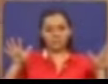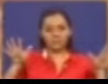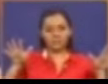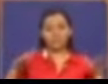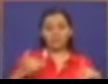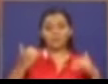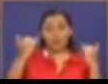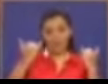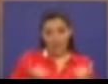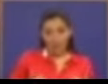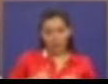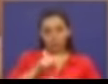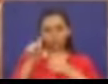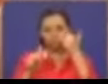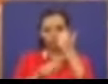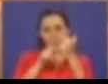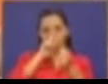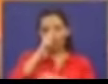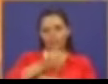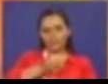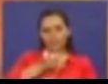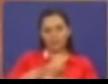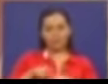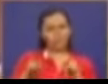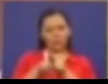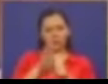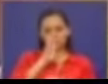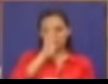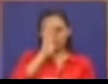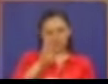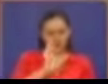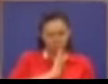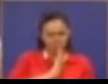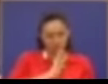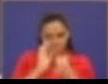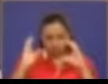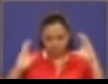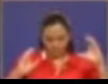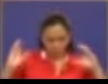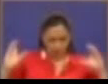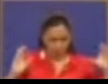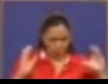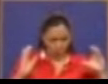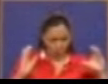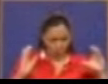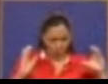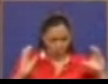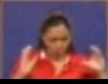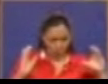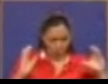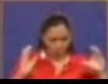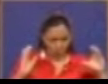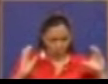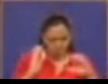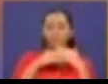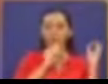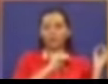Ahora se mide el subempleo como se debió medir siempre, técnicamente y de acuerdo a las indicaciones